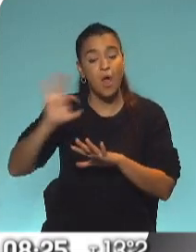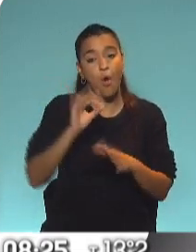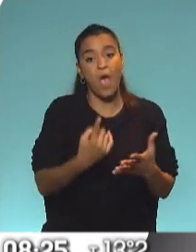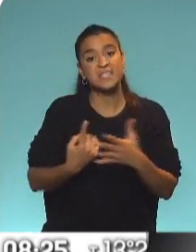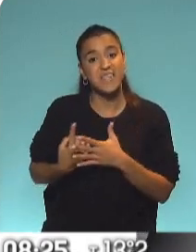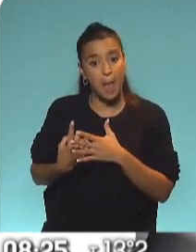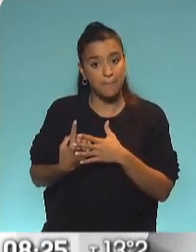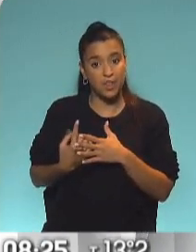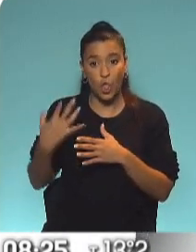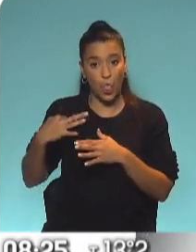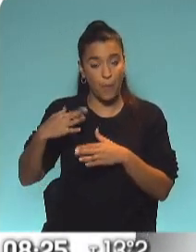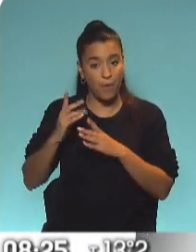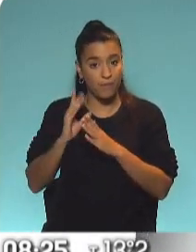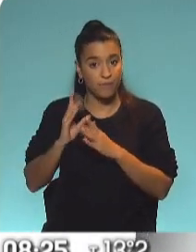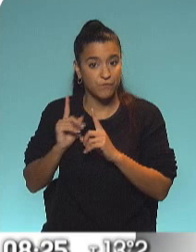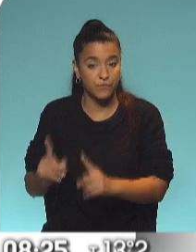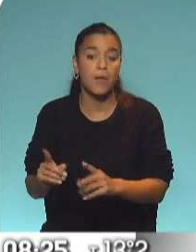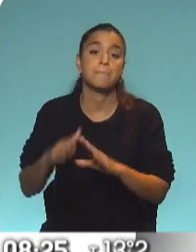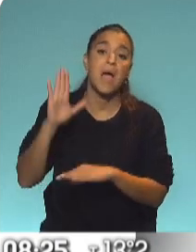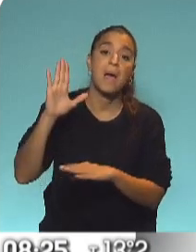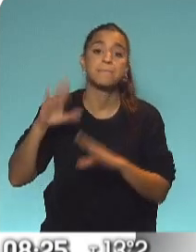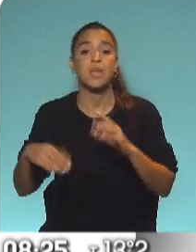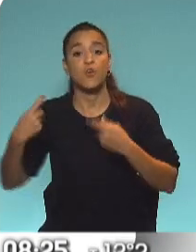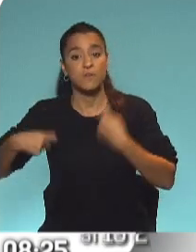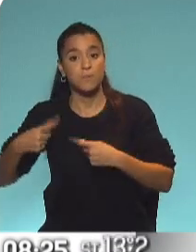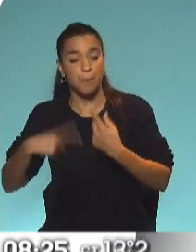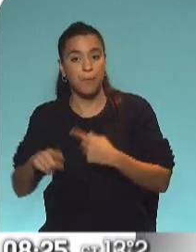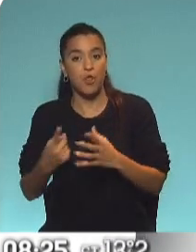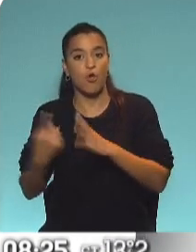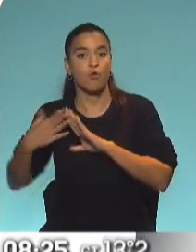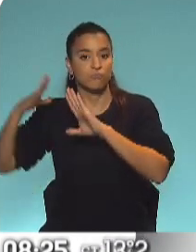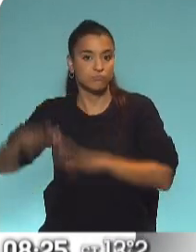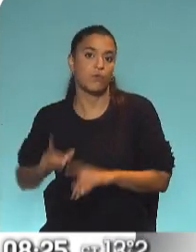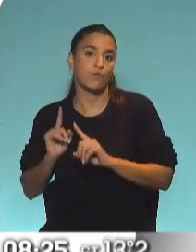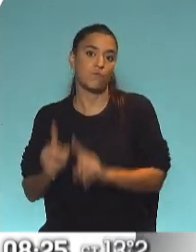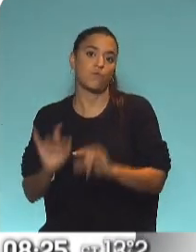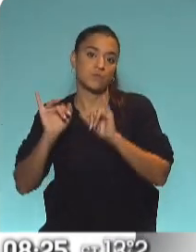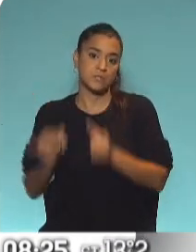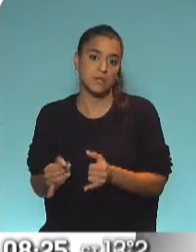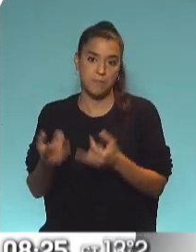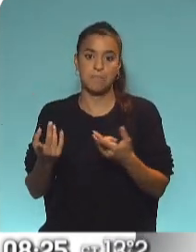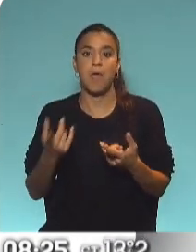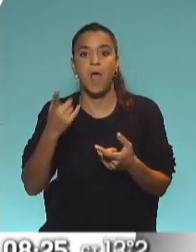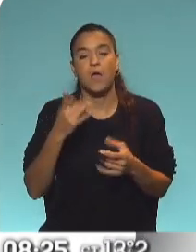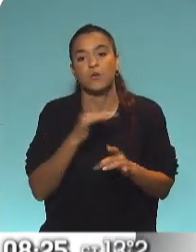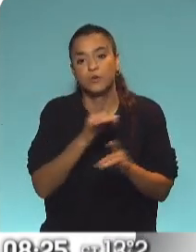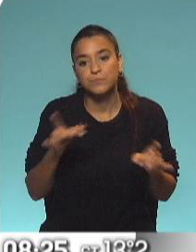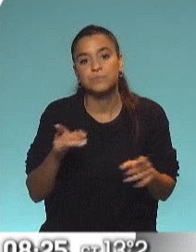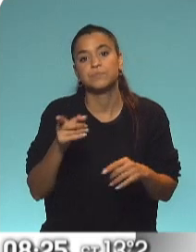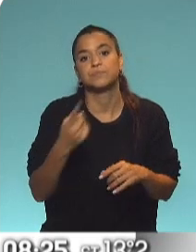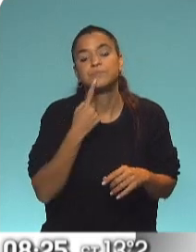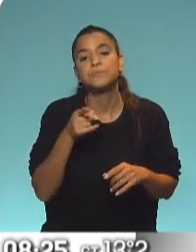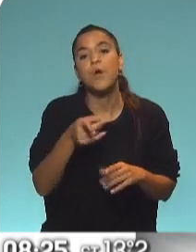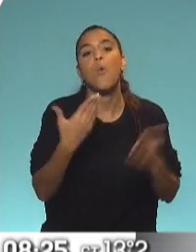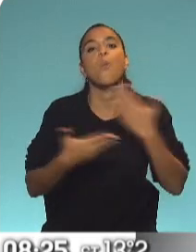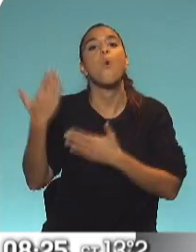aislamiento debe seguir, con más o menos flexibilizaciones, pero el aislamiento debe seguir para contener los contagios. Pero volviendo a fase 1, esa